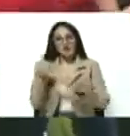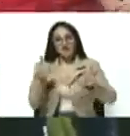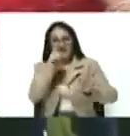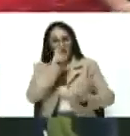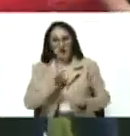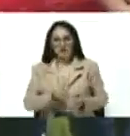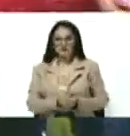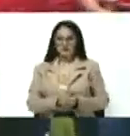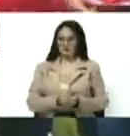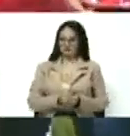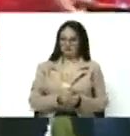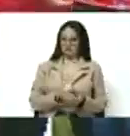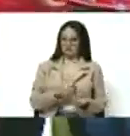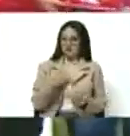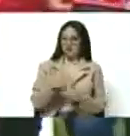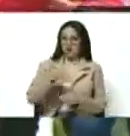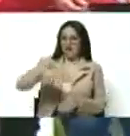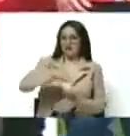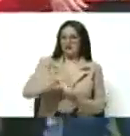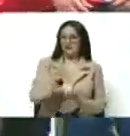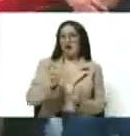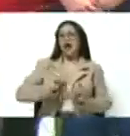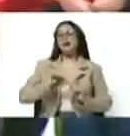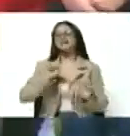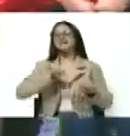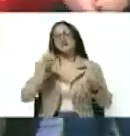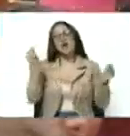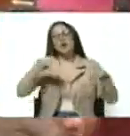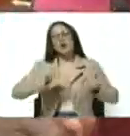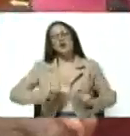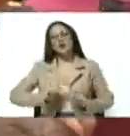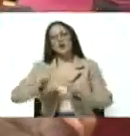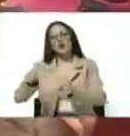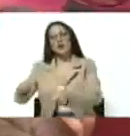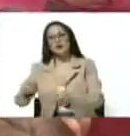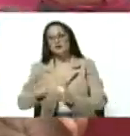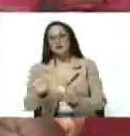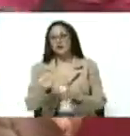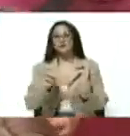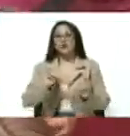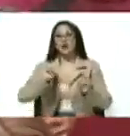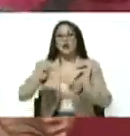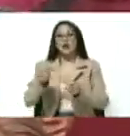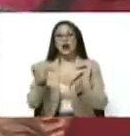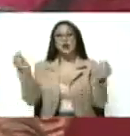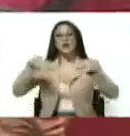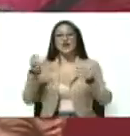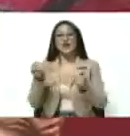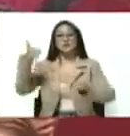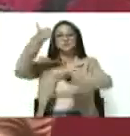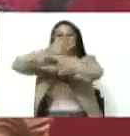Como que esto fuese una concesión, un acuerdo de cúpulas. Esto no es un acuerdo de cúpulas. Aquí el pueblo de Venezuela es